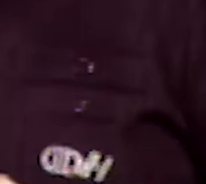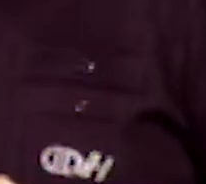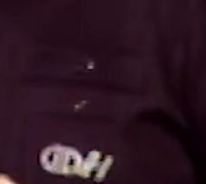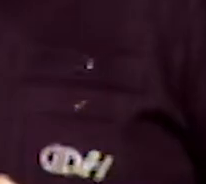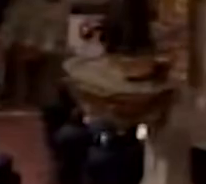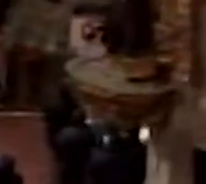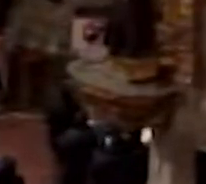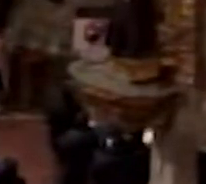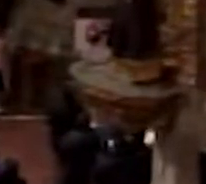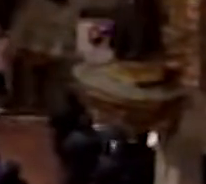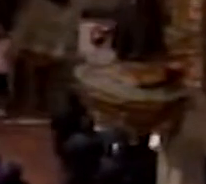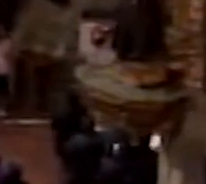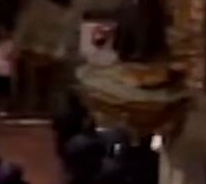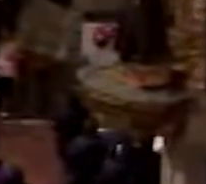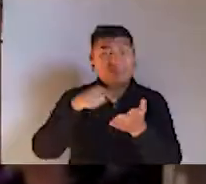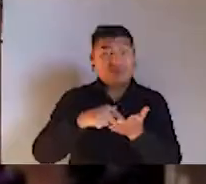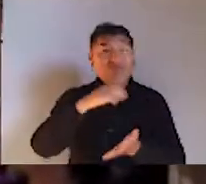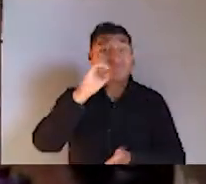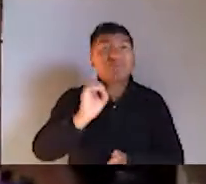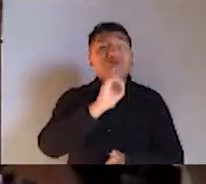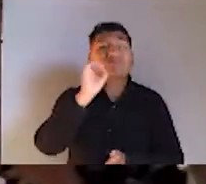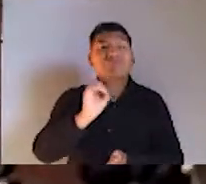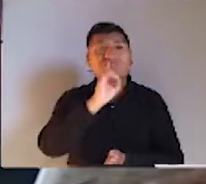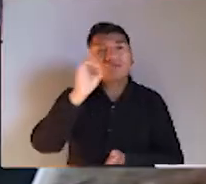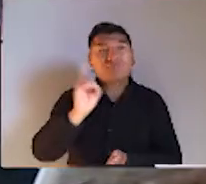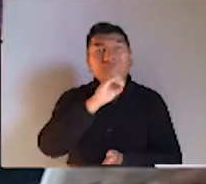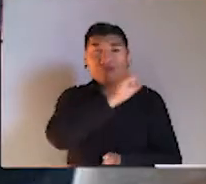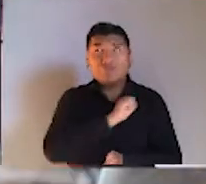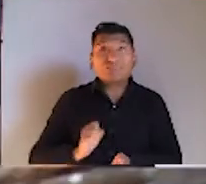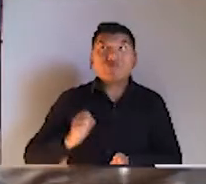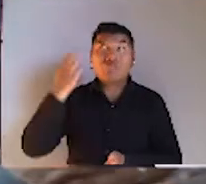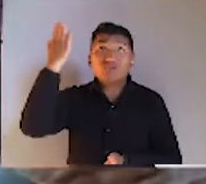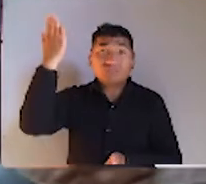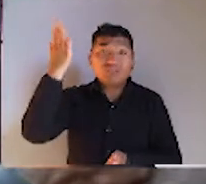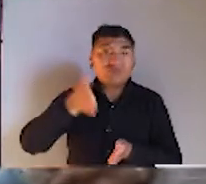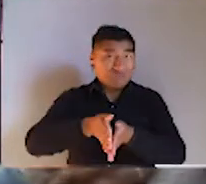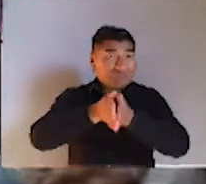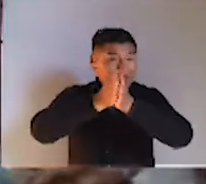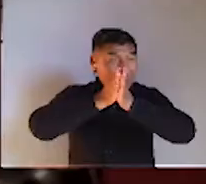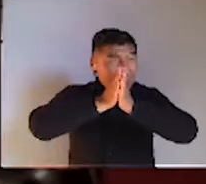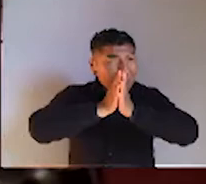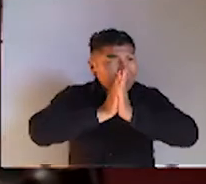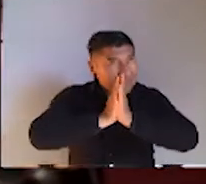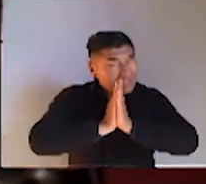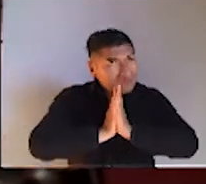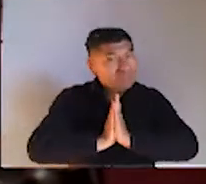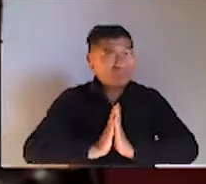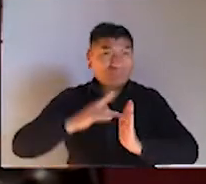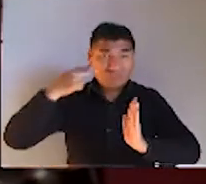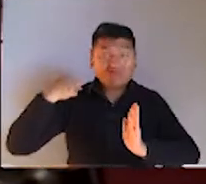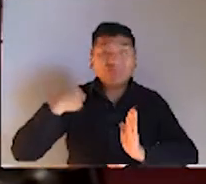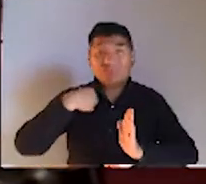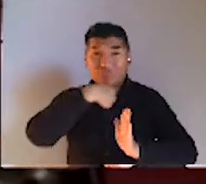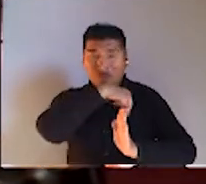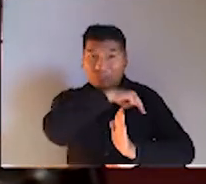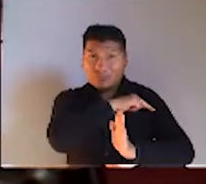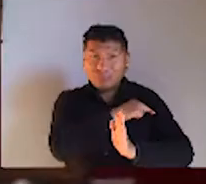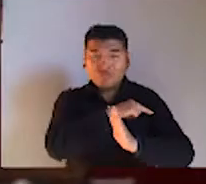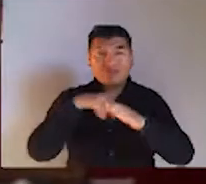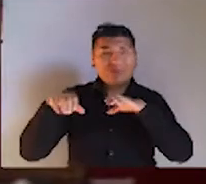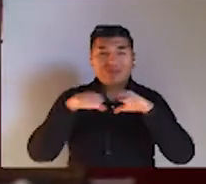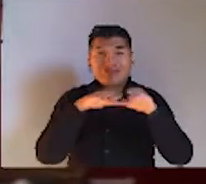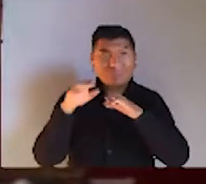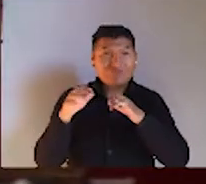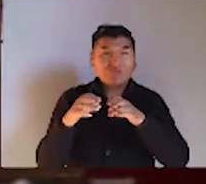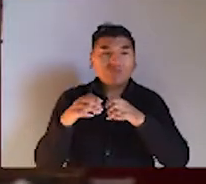que se alejaron vuelvan a Dios. El Señor nos está pidiendo que nosotros hagamos el